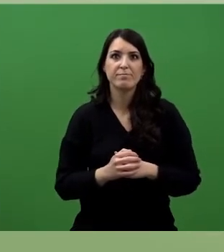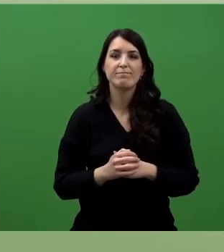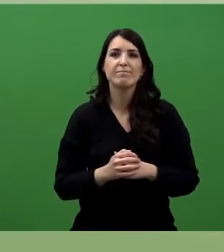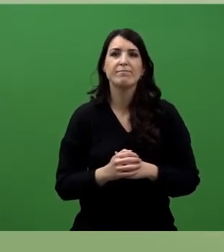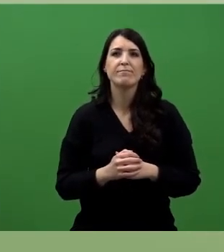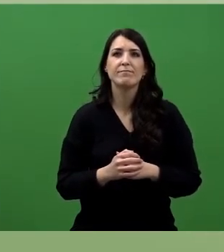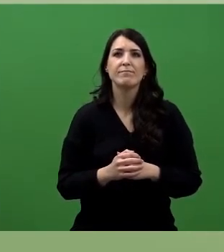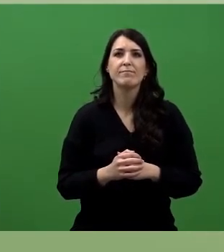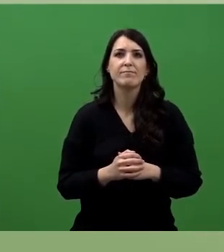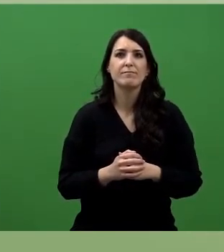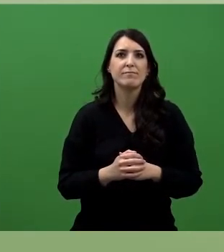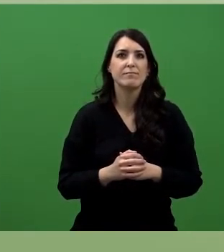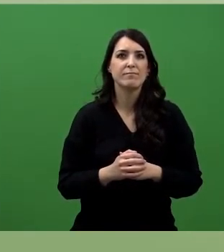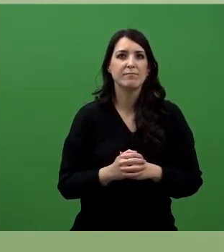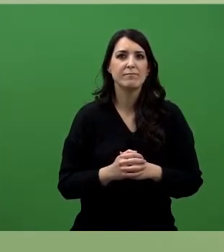De acuerdo.